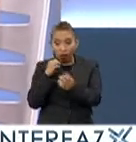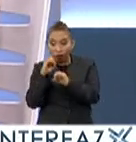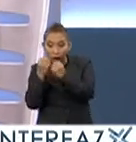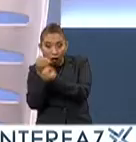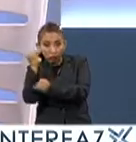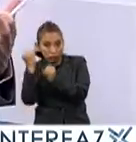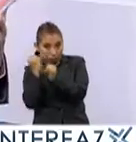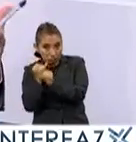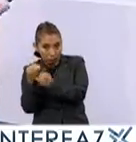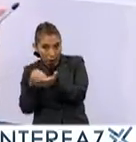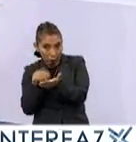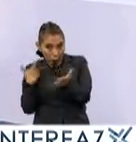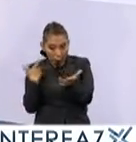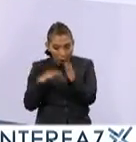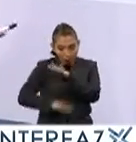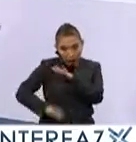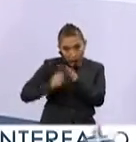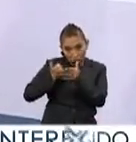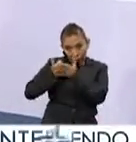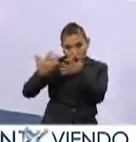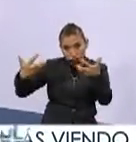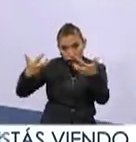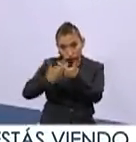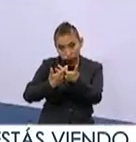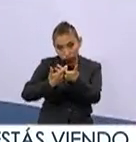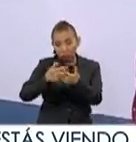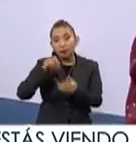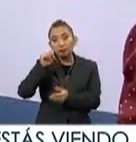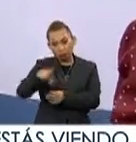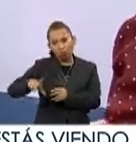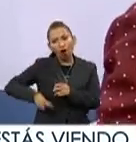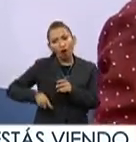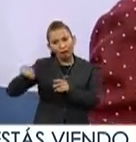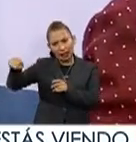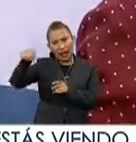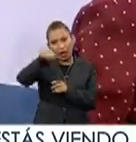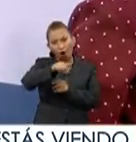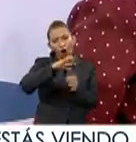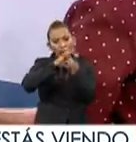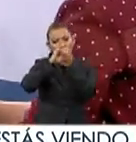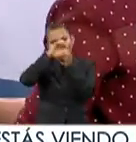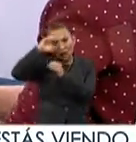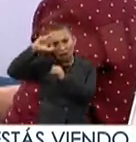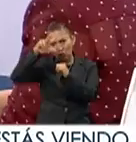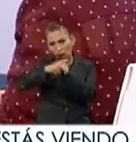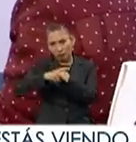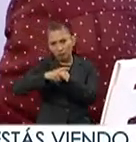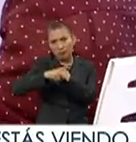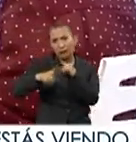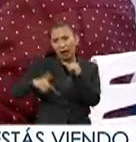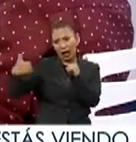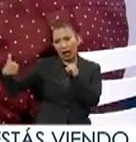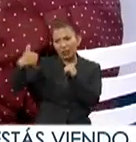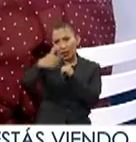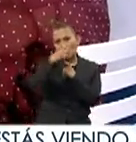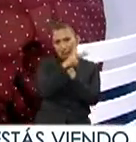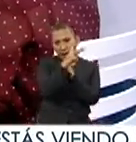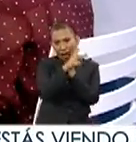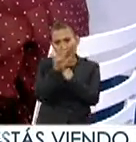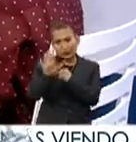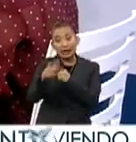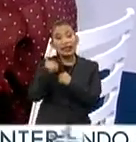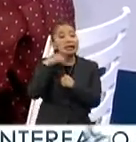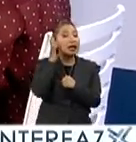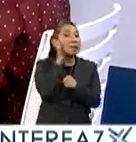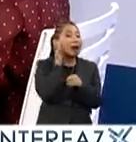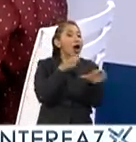organismo internacional como elementos básicos? Sí, claro, parte de los gobiernos, de la Unión Europea, del gobierno de cada uno de estos países y de